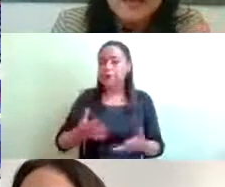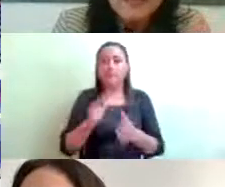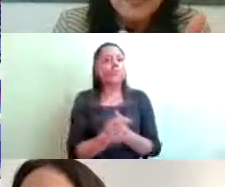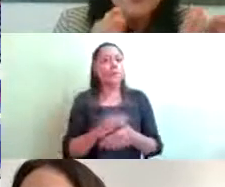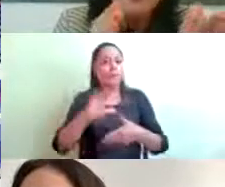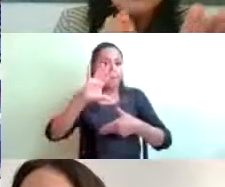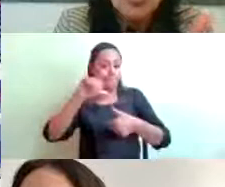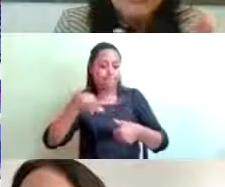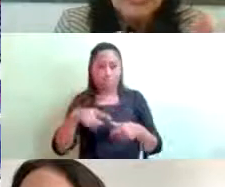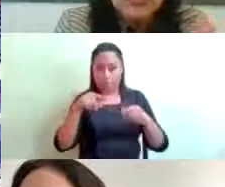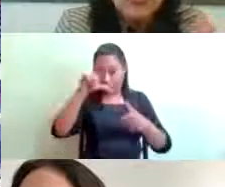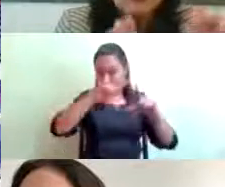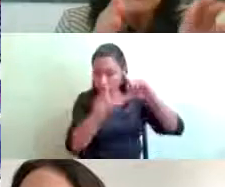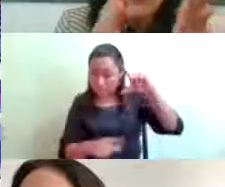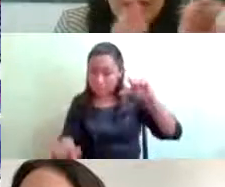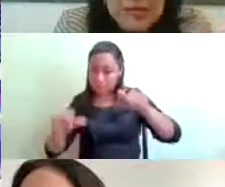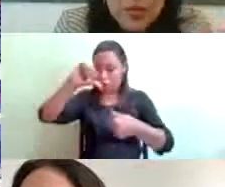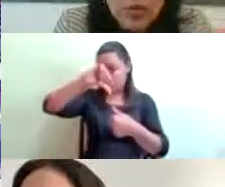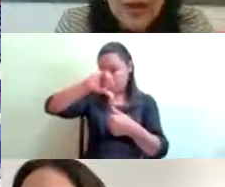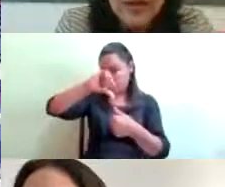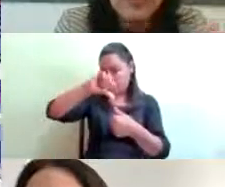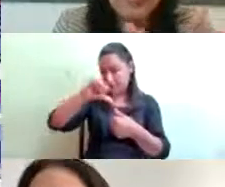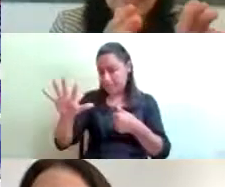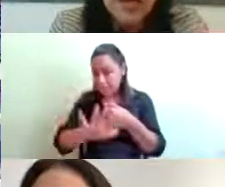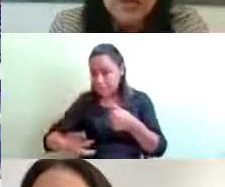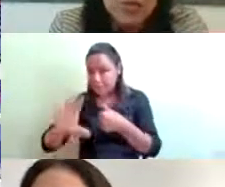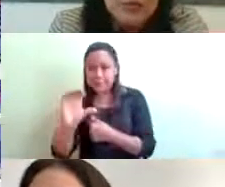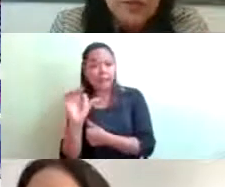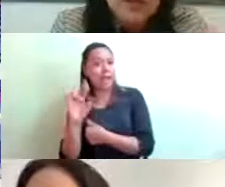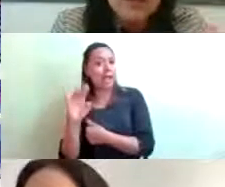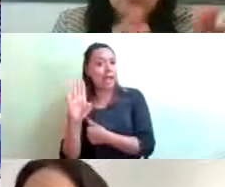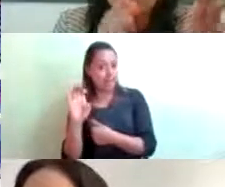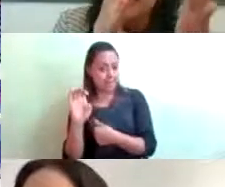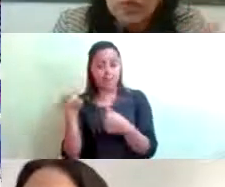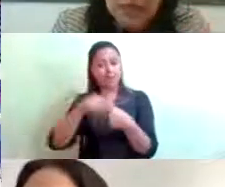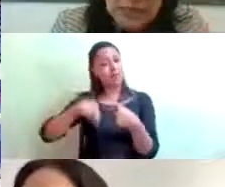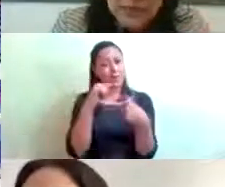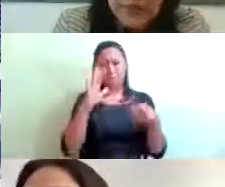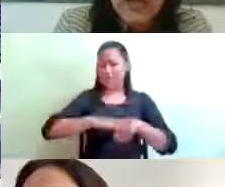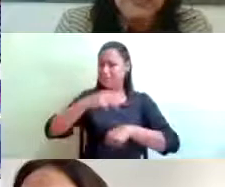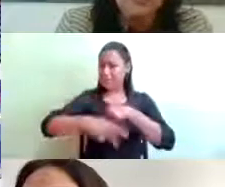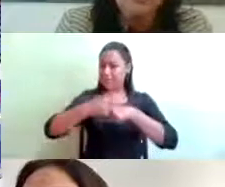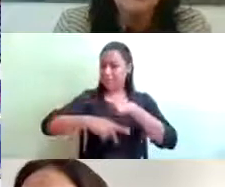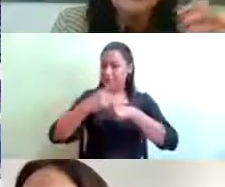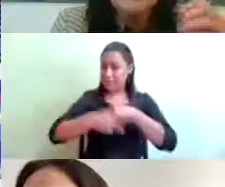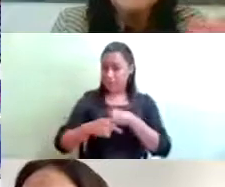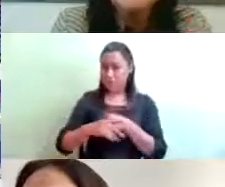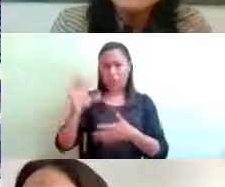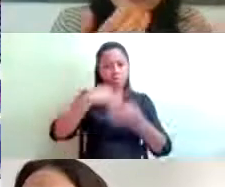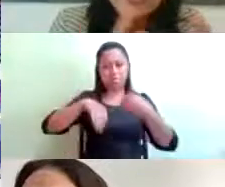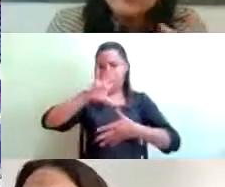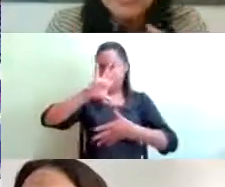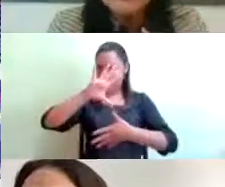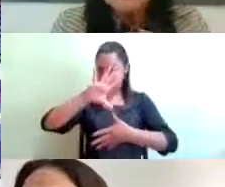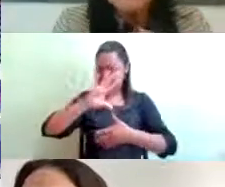el Caribe son la región más vulnerable al cambio climático en el continente americano, ¿no?